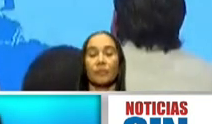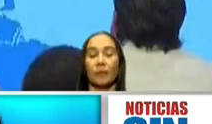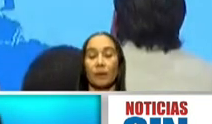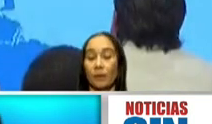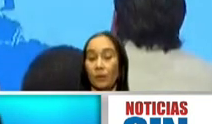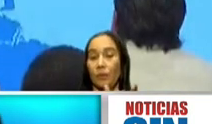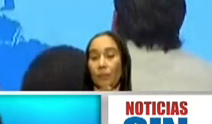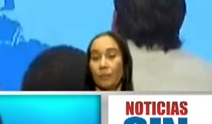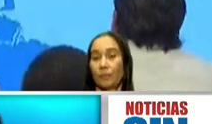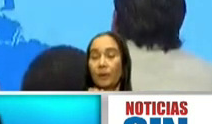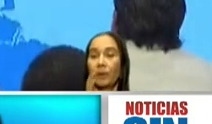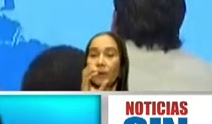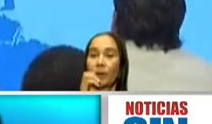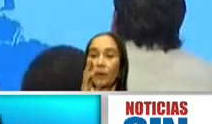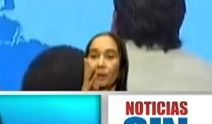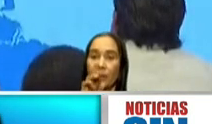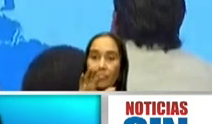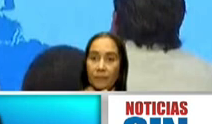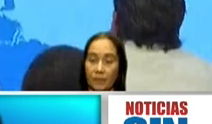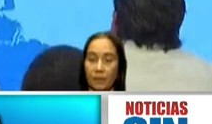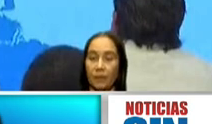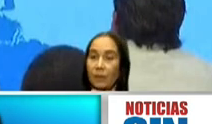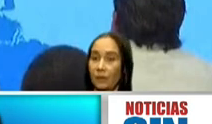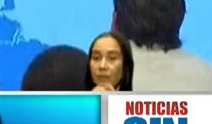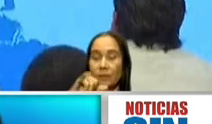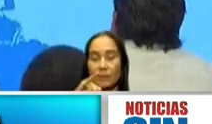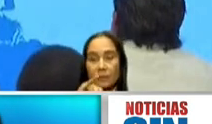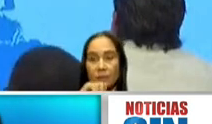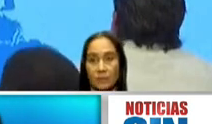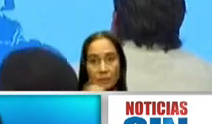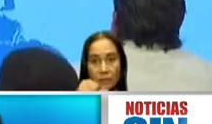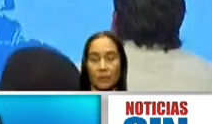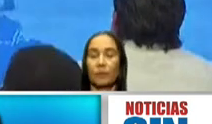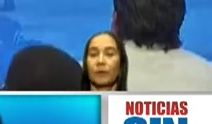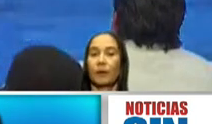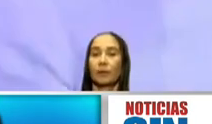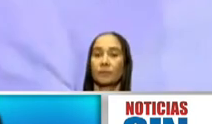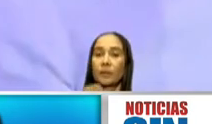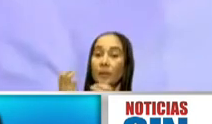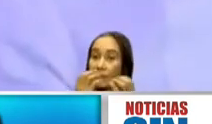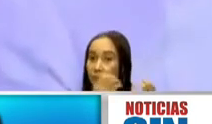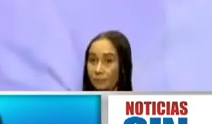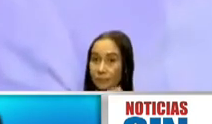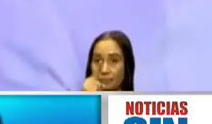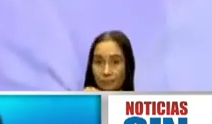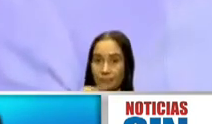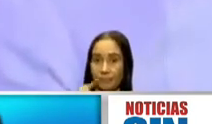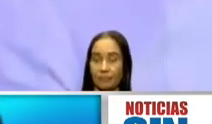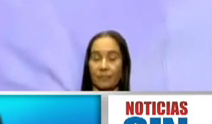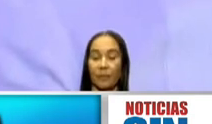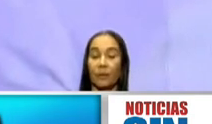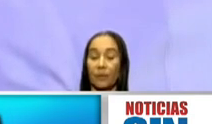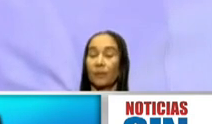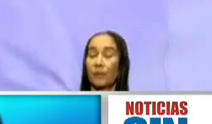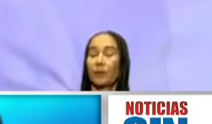1.325. Según datos del mandatario, a agosto del año 2020, la autoridad portuaria no tenía recursos suficientes ni siquiera para pagar